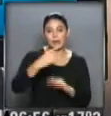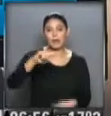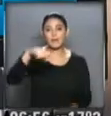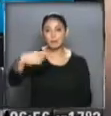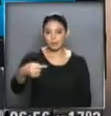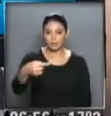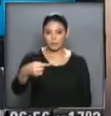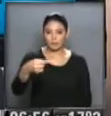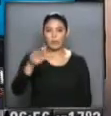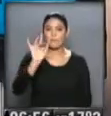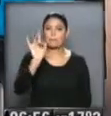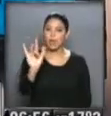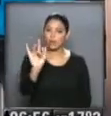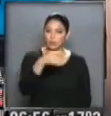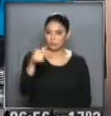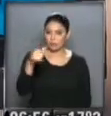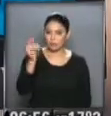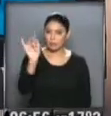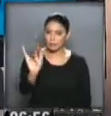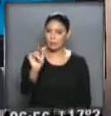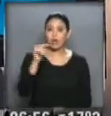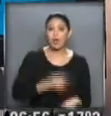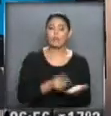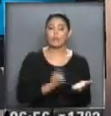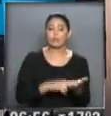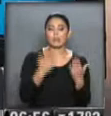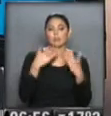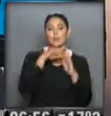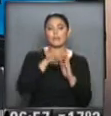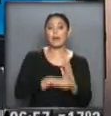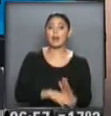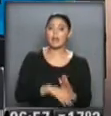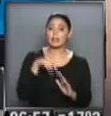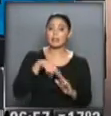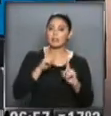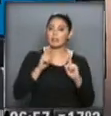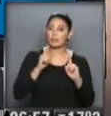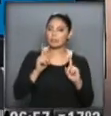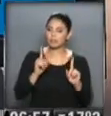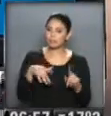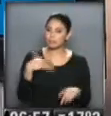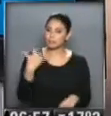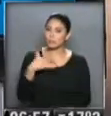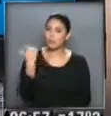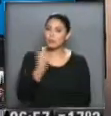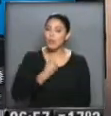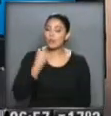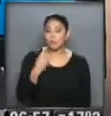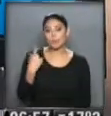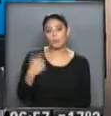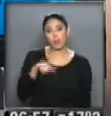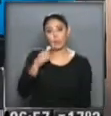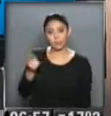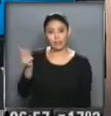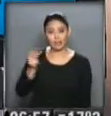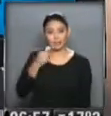el miércoles de la semana entrante, otro descenso de las temperaturas, y este promete ser bastante intenso. Por eso le preguntaba a